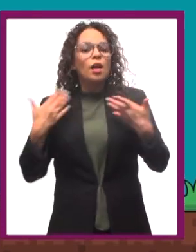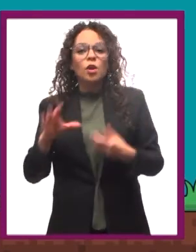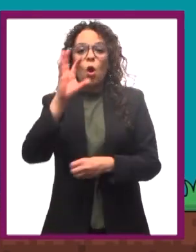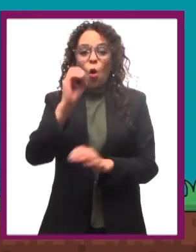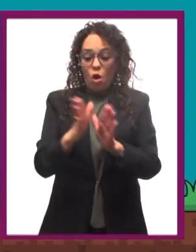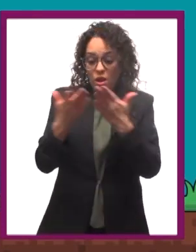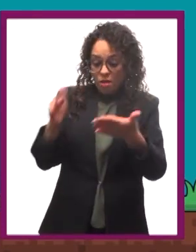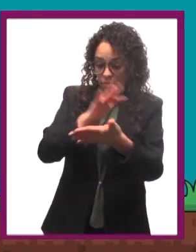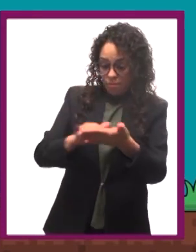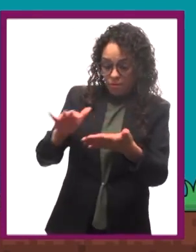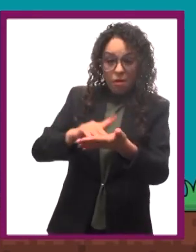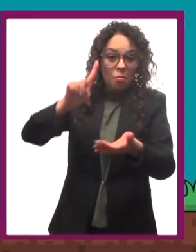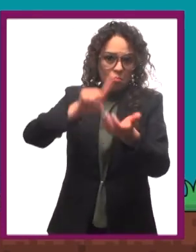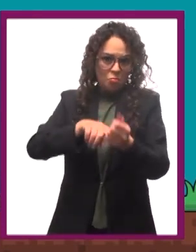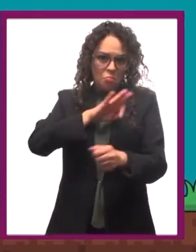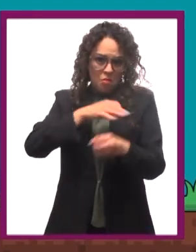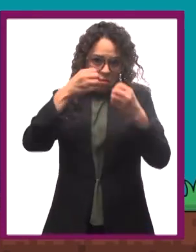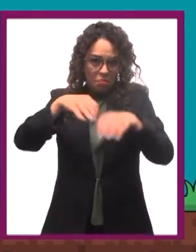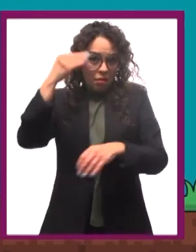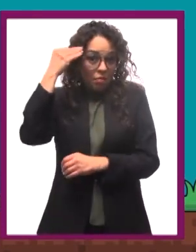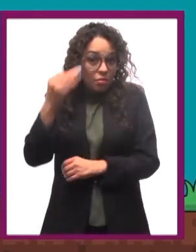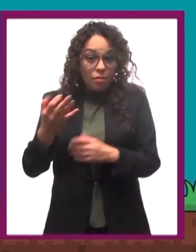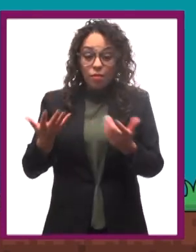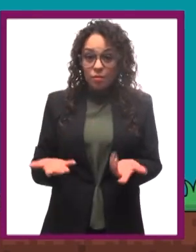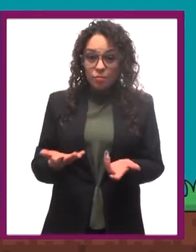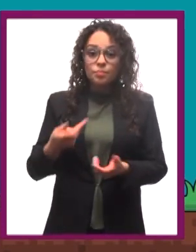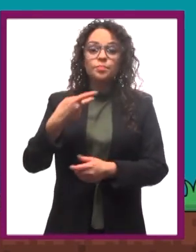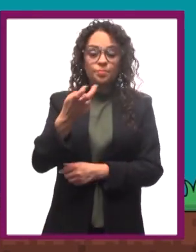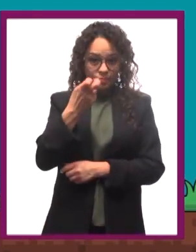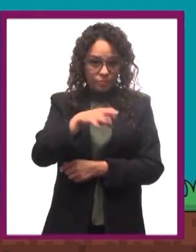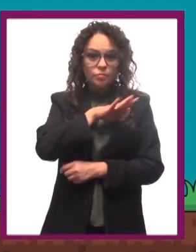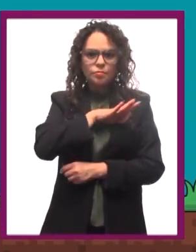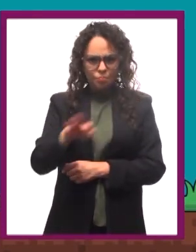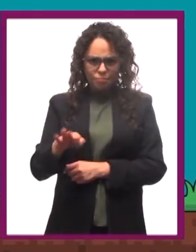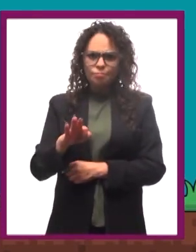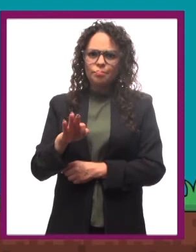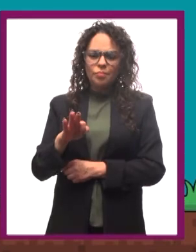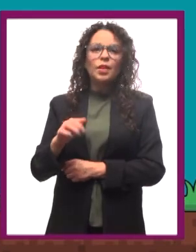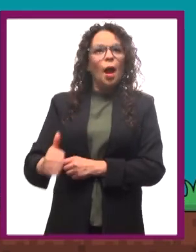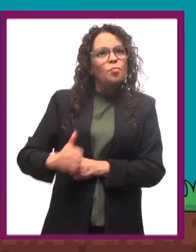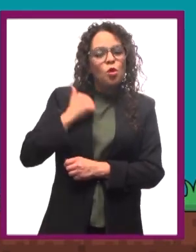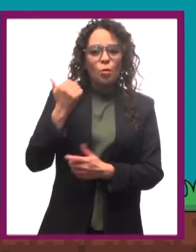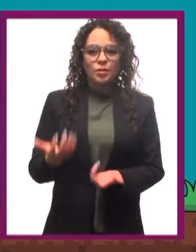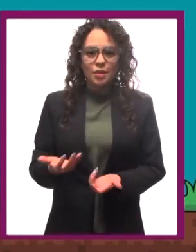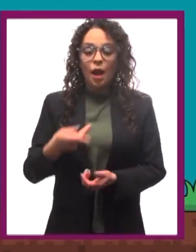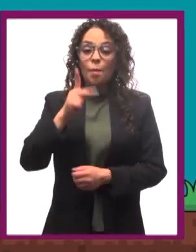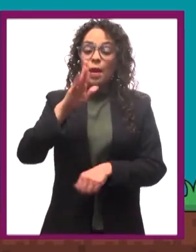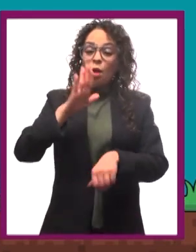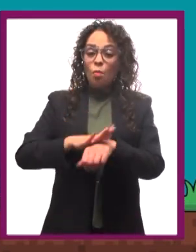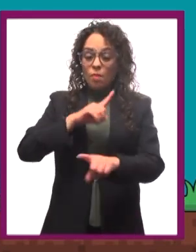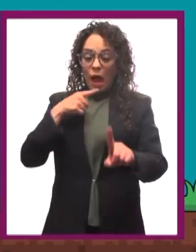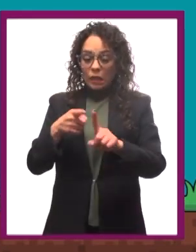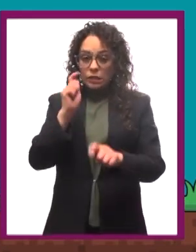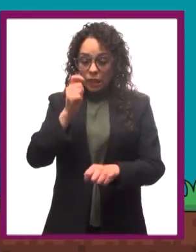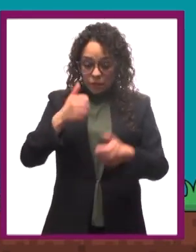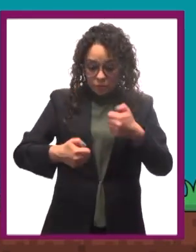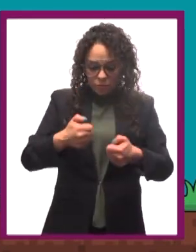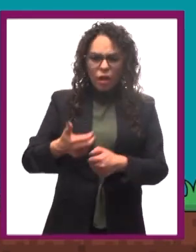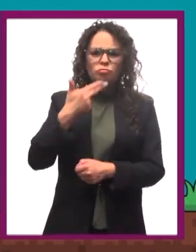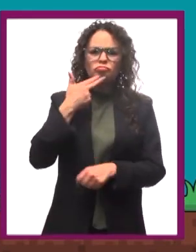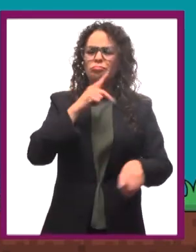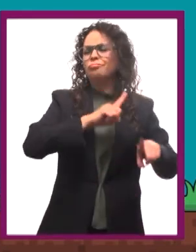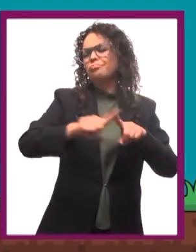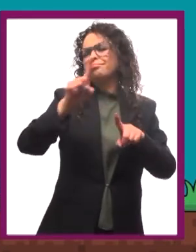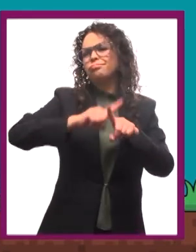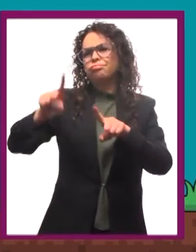pasear o leer un libro, es importante poder tomarnos momentos también de perder el tiempo. Pero sobre todo también los videojuegos